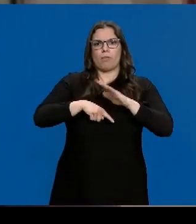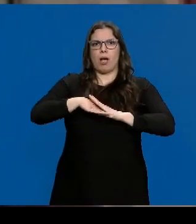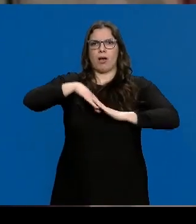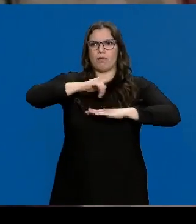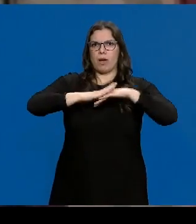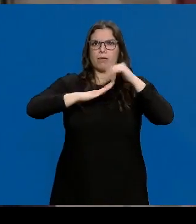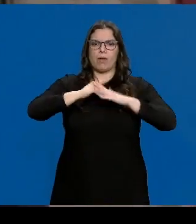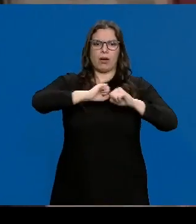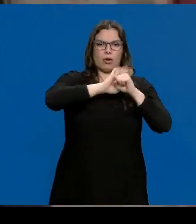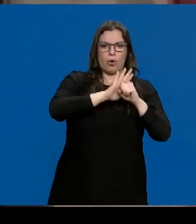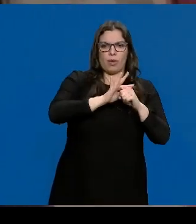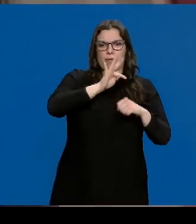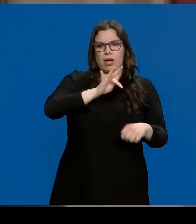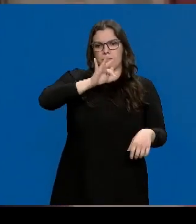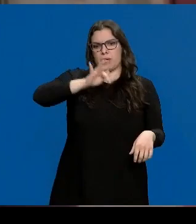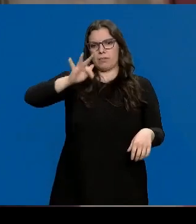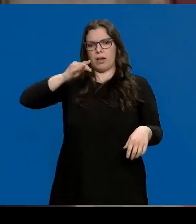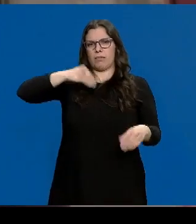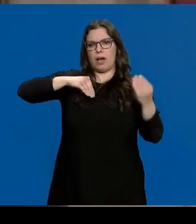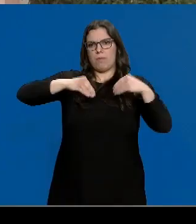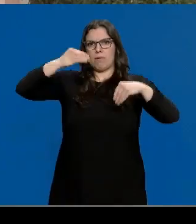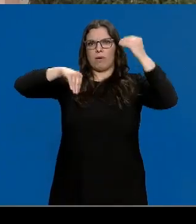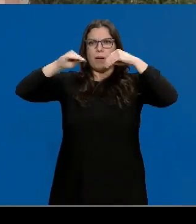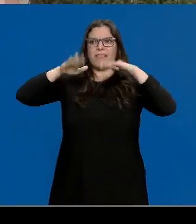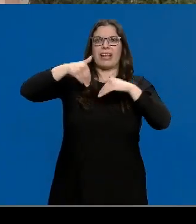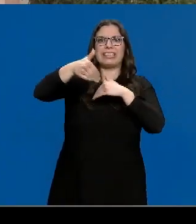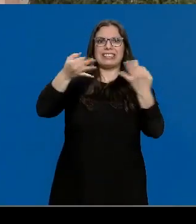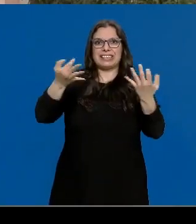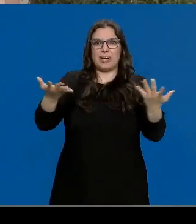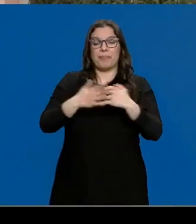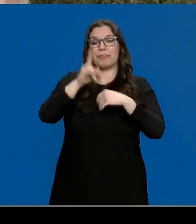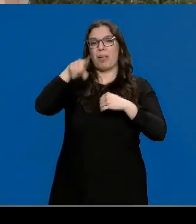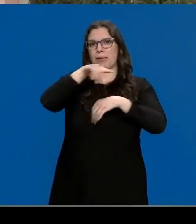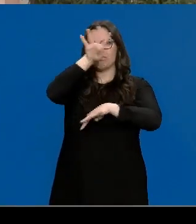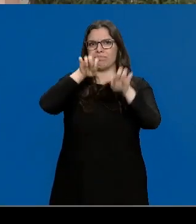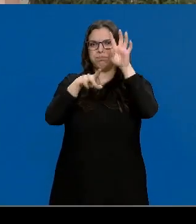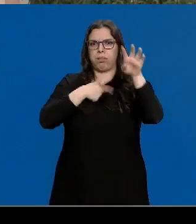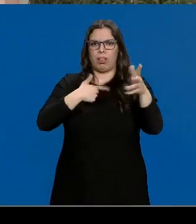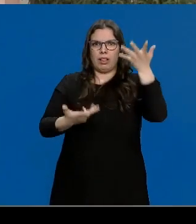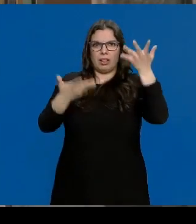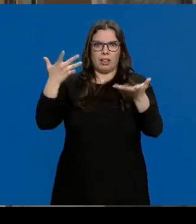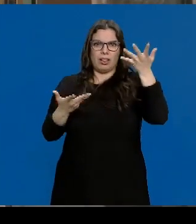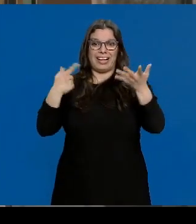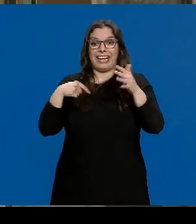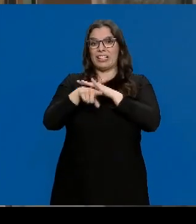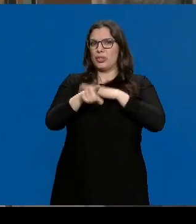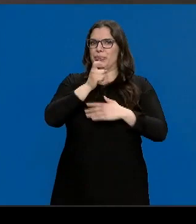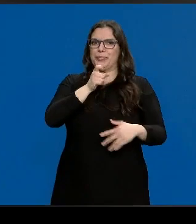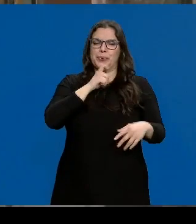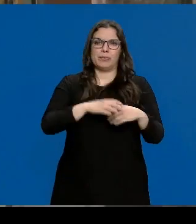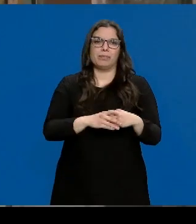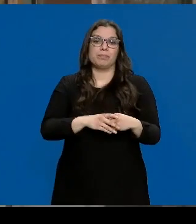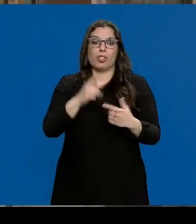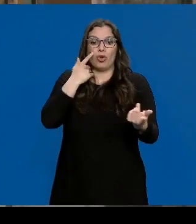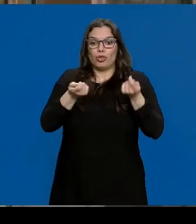primero el COVID, ahora esto, y dices, ¿y cuál será lo siguiente? Y la incertidumbre es el sentimiento que más nos cuesta gestionar. Cuando tú no lo